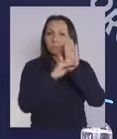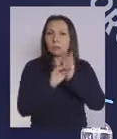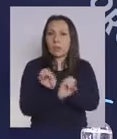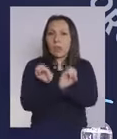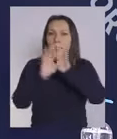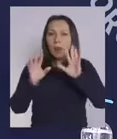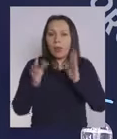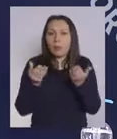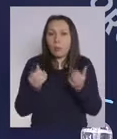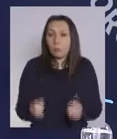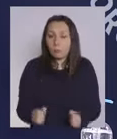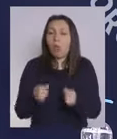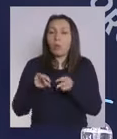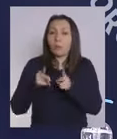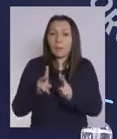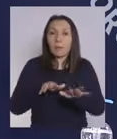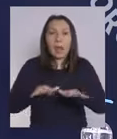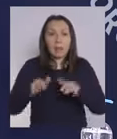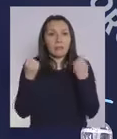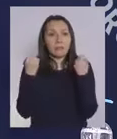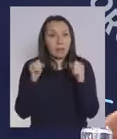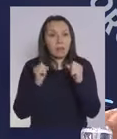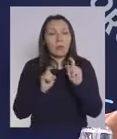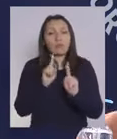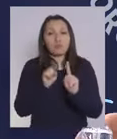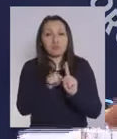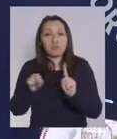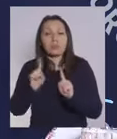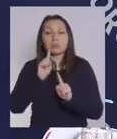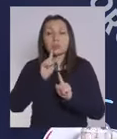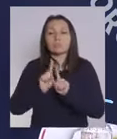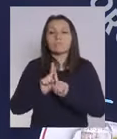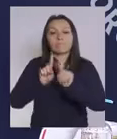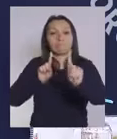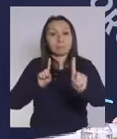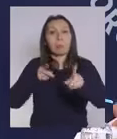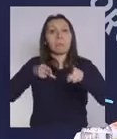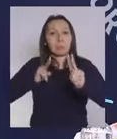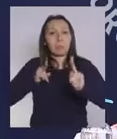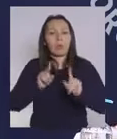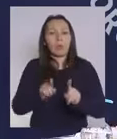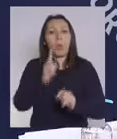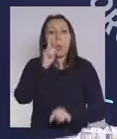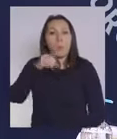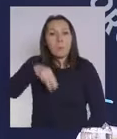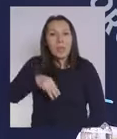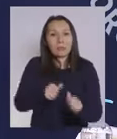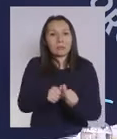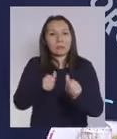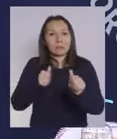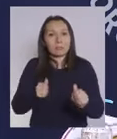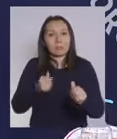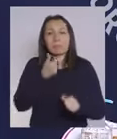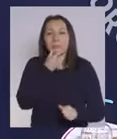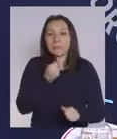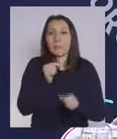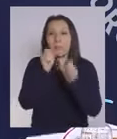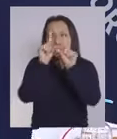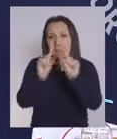que pueden estar permitidas las actividades deportivas, que mantengan el distanciamiento físico de 1 metro para disminuir